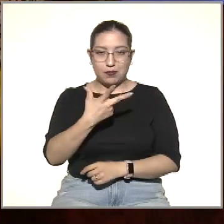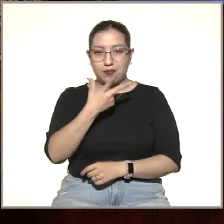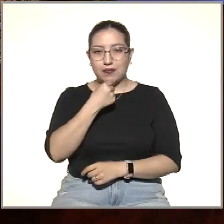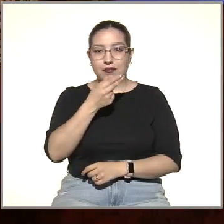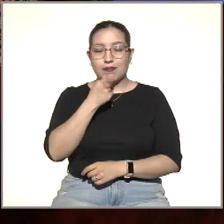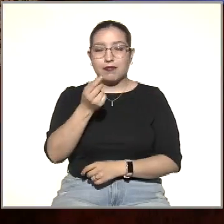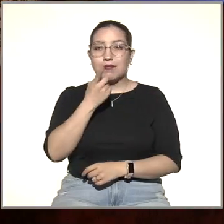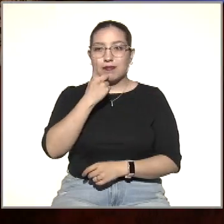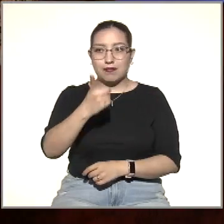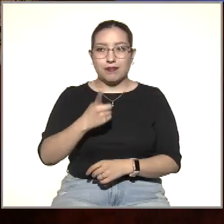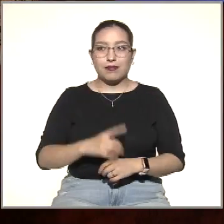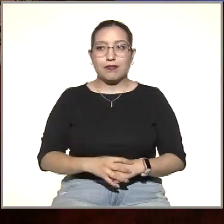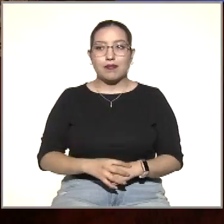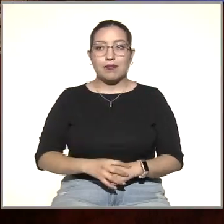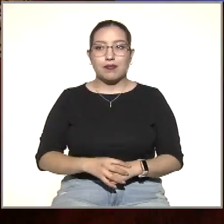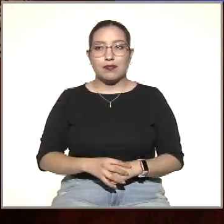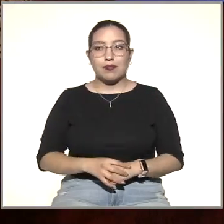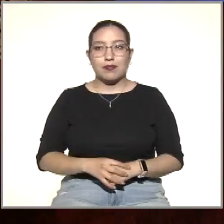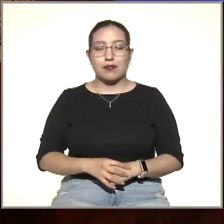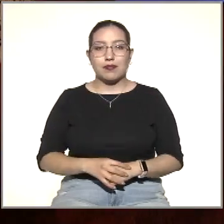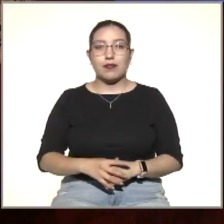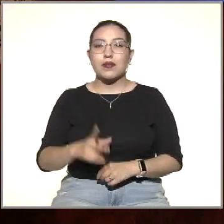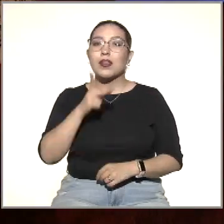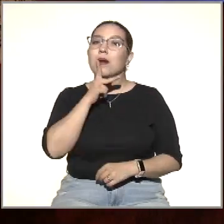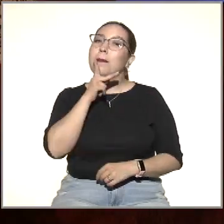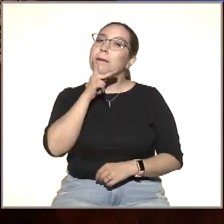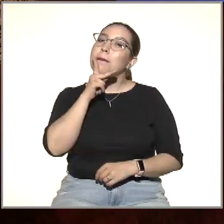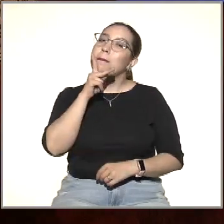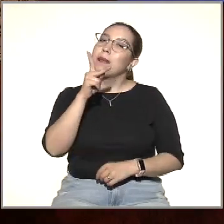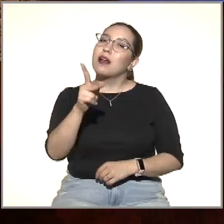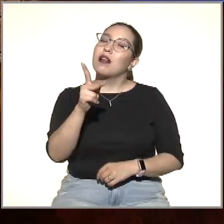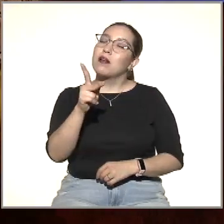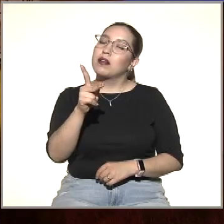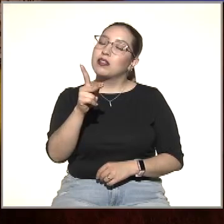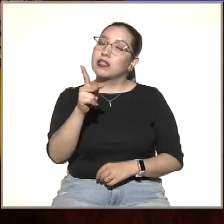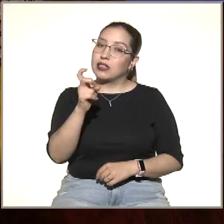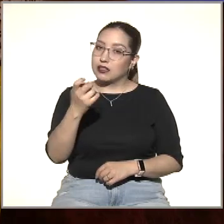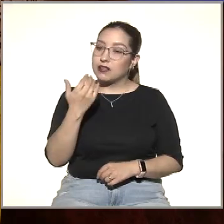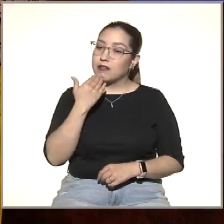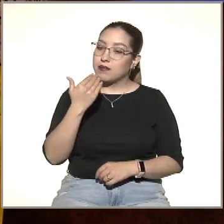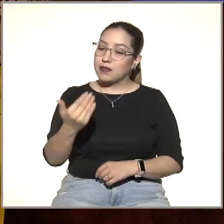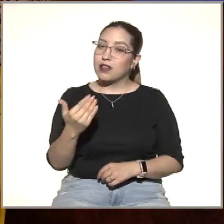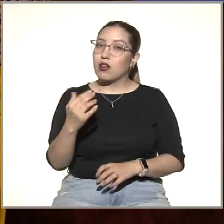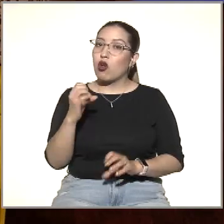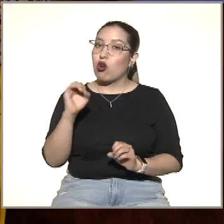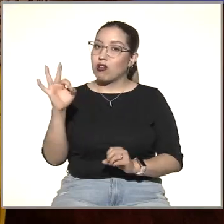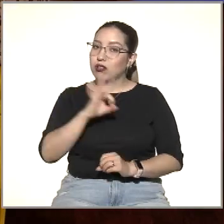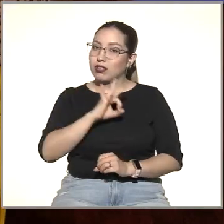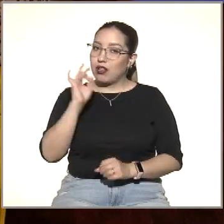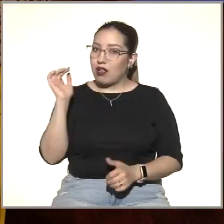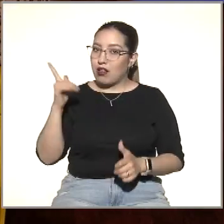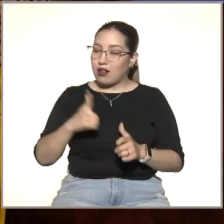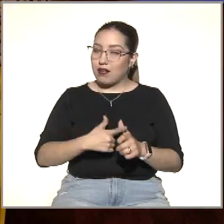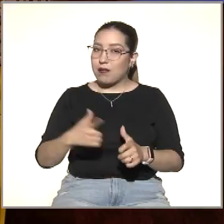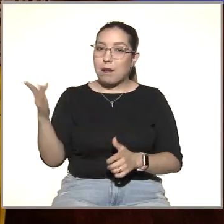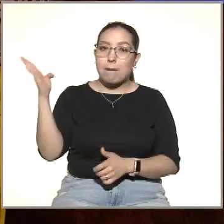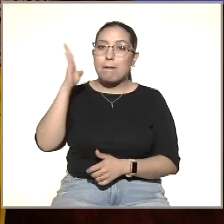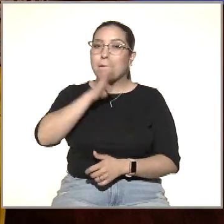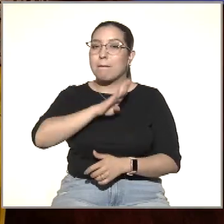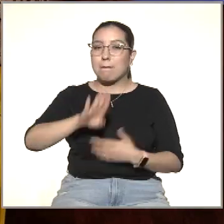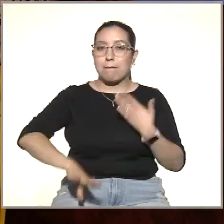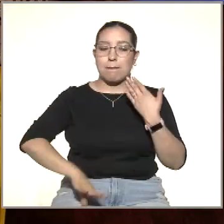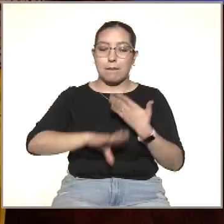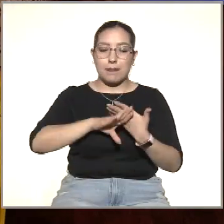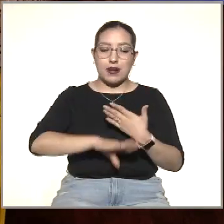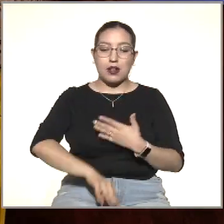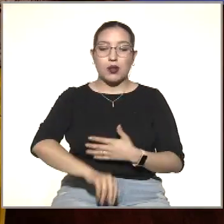través de Facebook, nos dice palabras, un arma letal o una herramienta constructiva está en nosotros. Cristal dice,